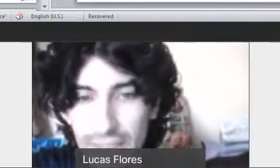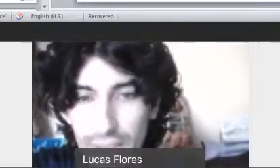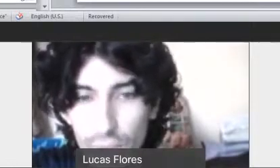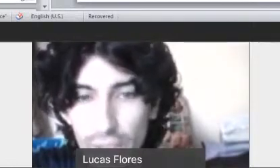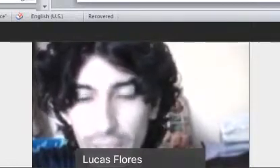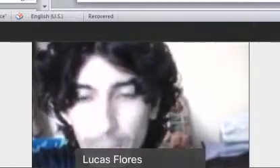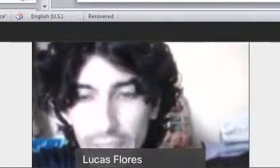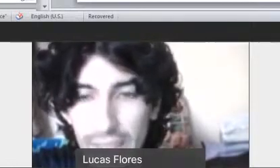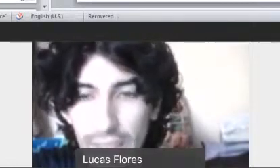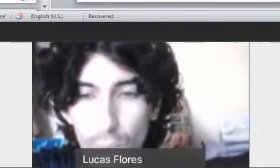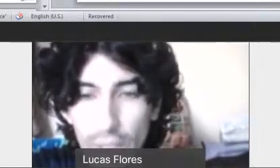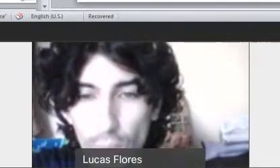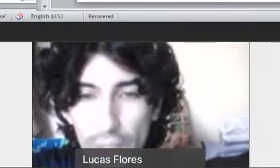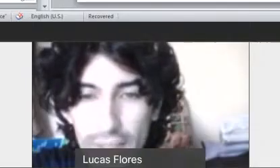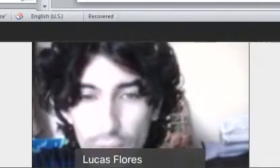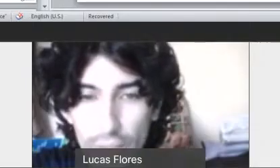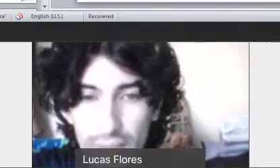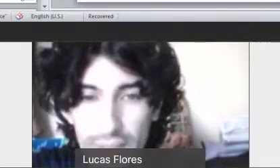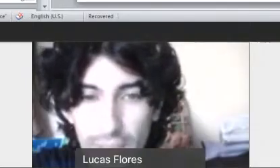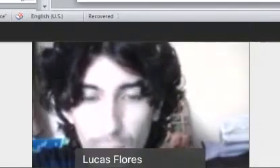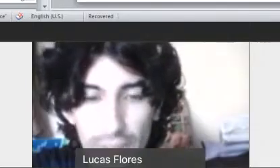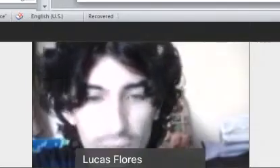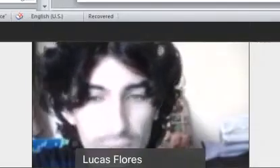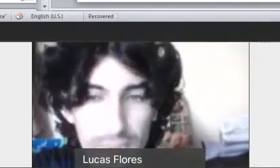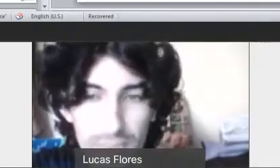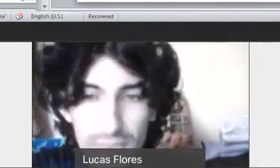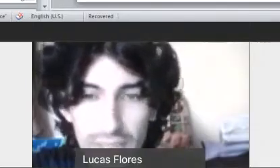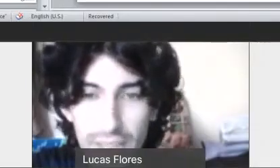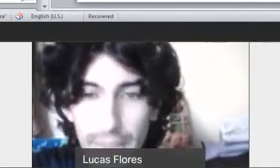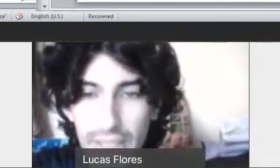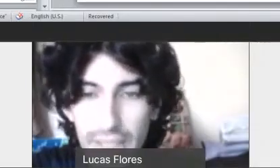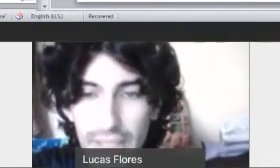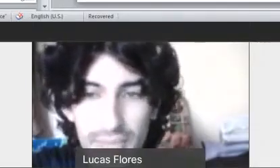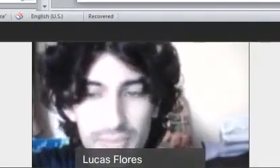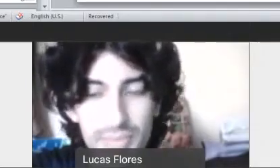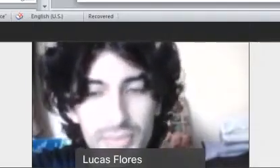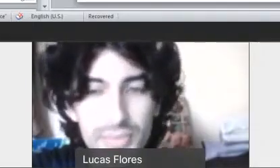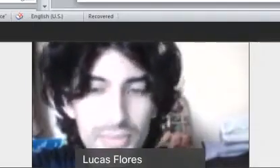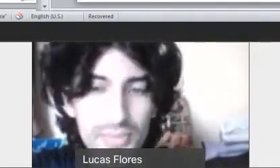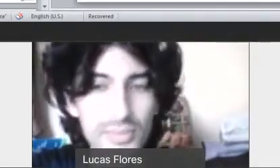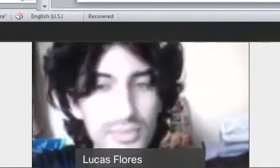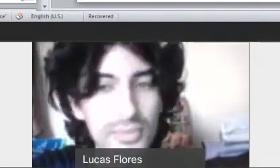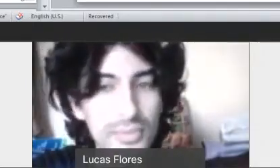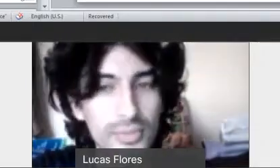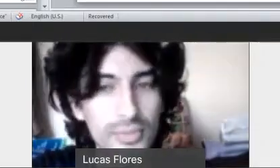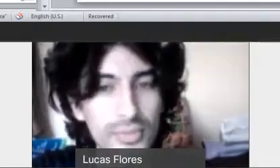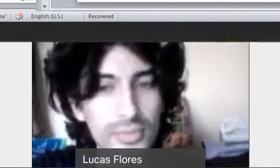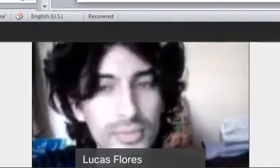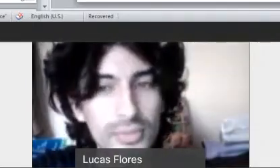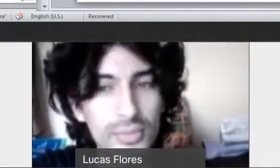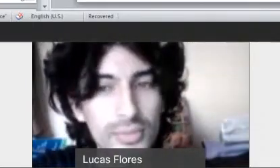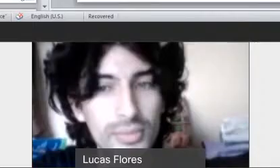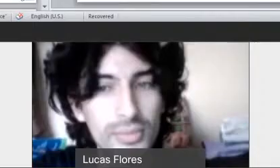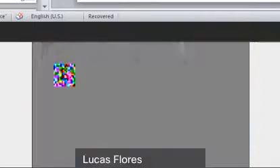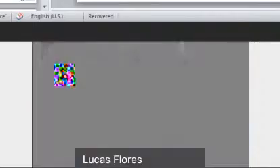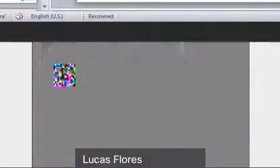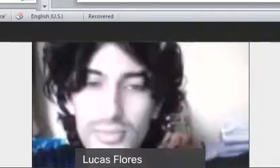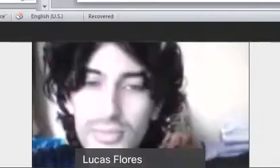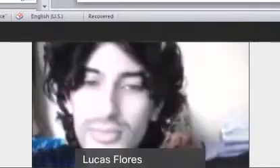la presentación y de ampliarla, ¿alguna duda hasta ahora, hasta el momento? ¿Qué se ve en el chat? Ahí, Lucas,